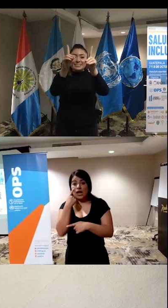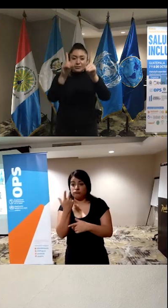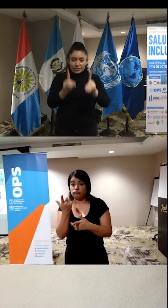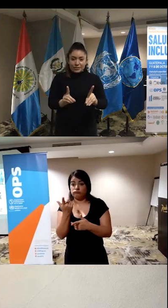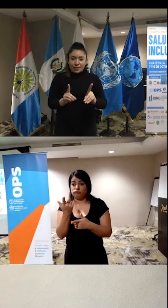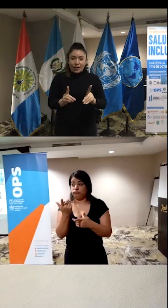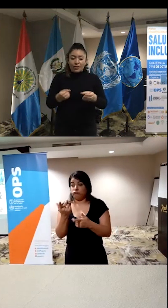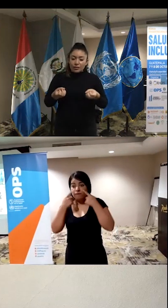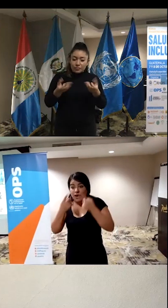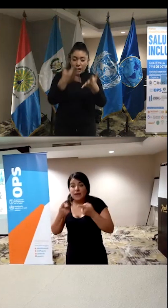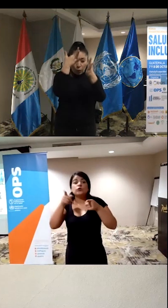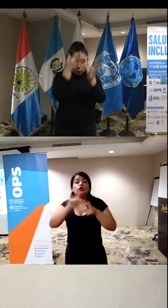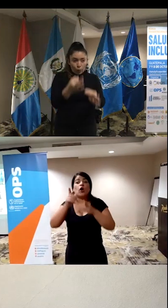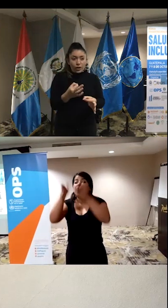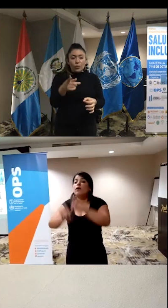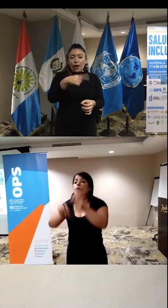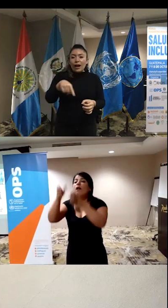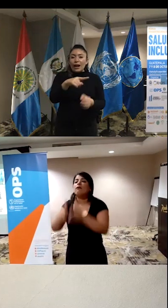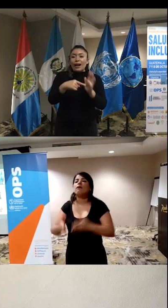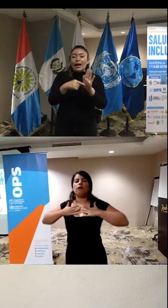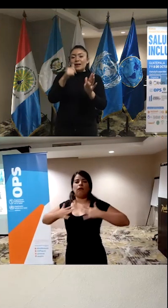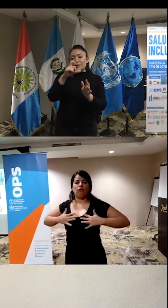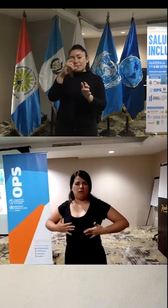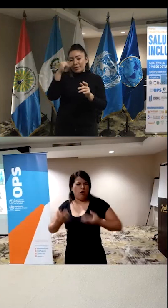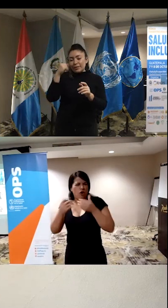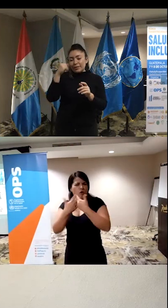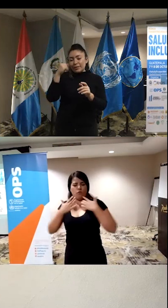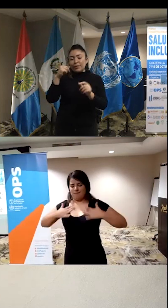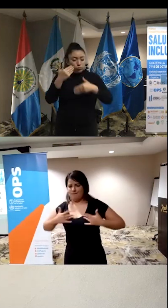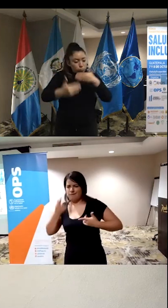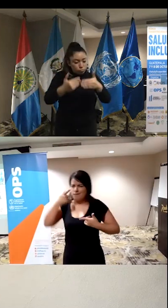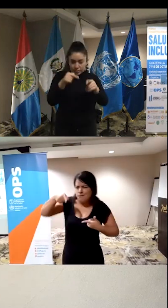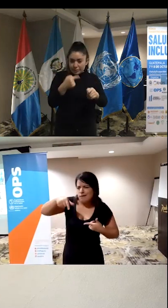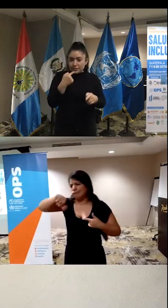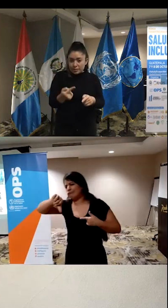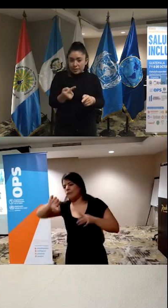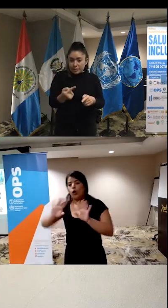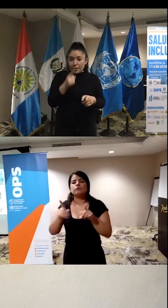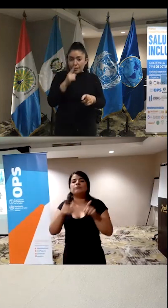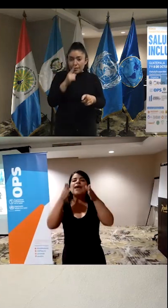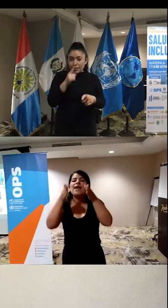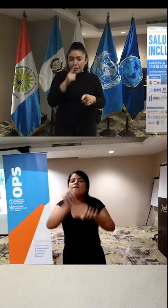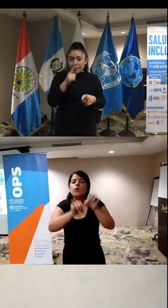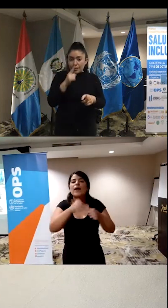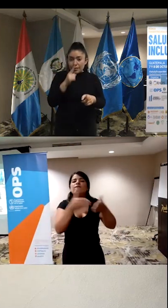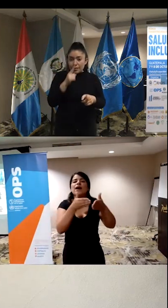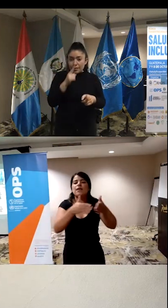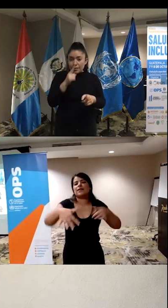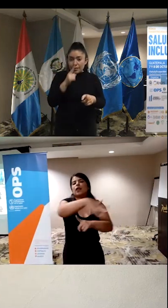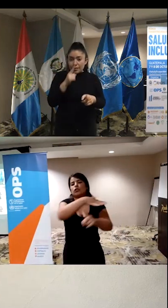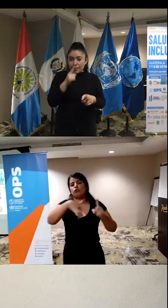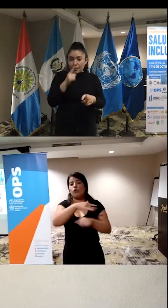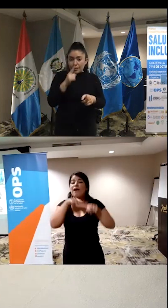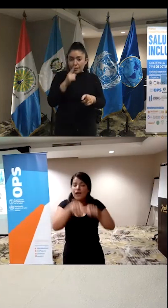a la CDPD debe analizar esto que les decía, el nivel de funcionamiento y las barreras del entorno a la que se está enfrentando cada persona